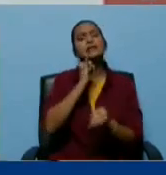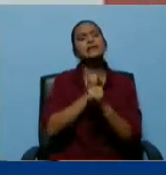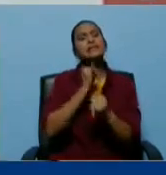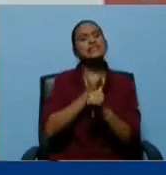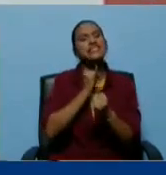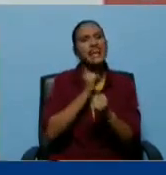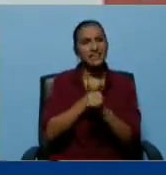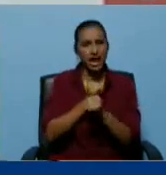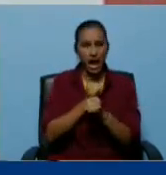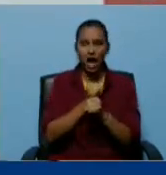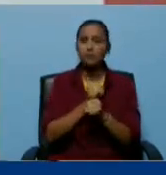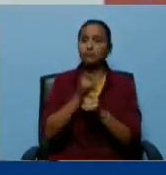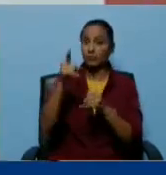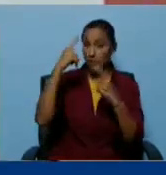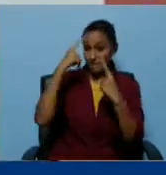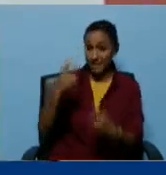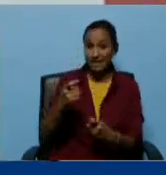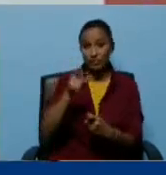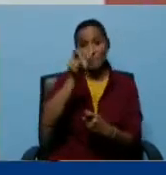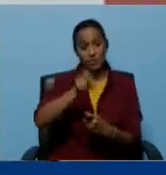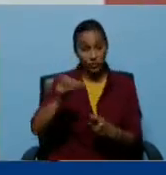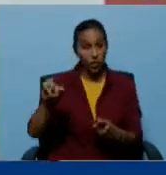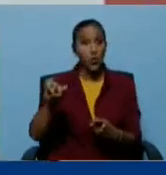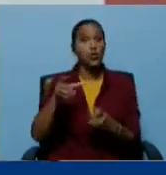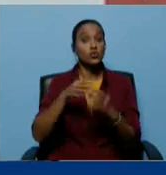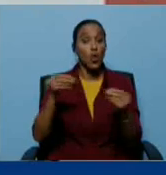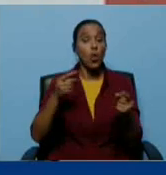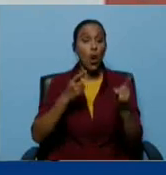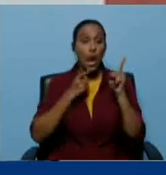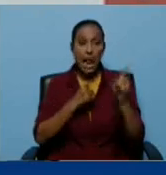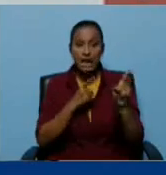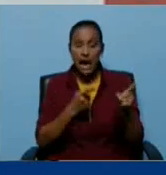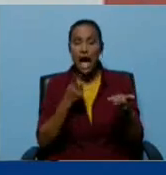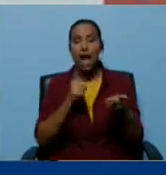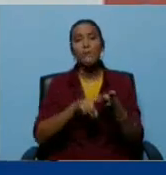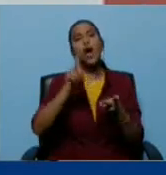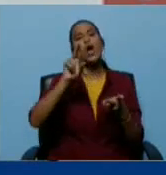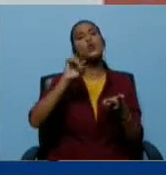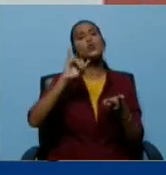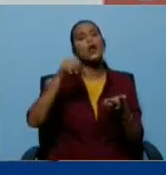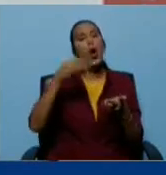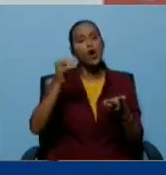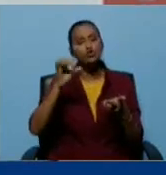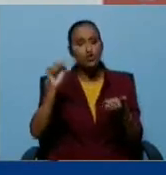Marcano, tú también que eres experto en eso. La Cava, ustedes son expertos en el tema comunicacional.